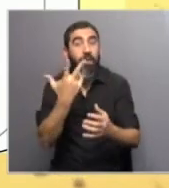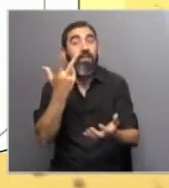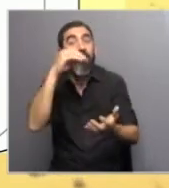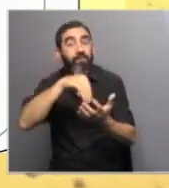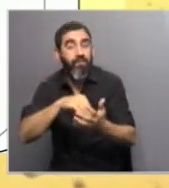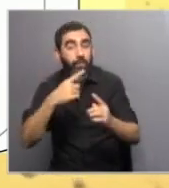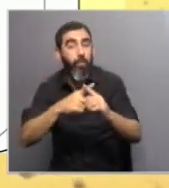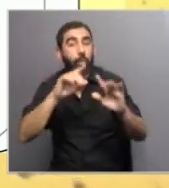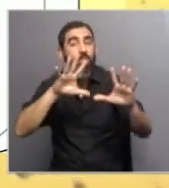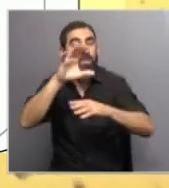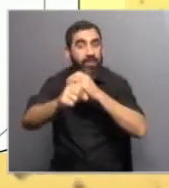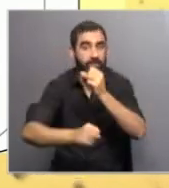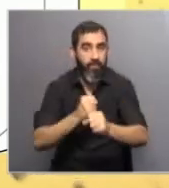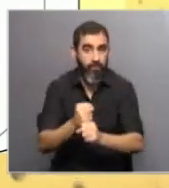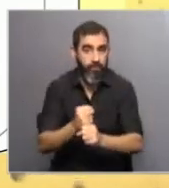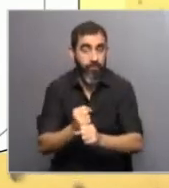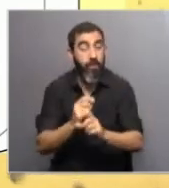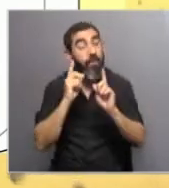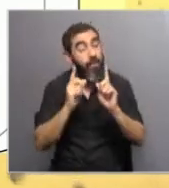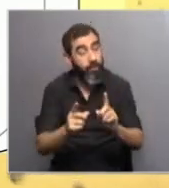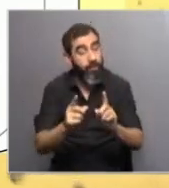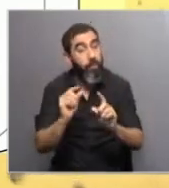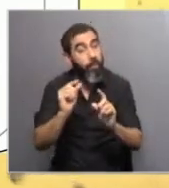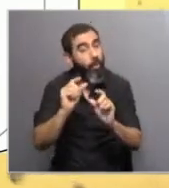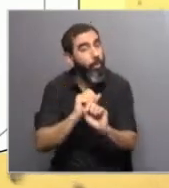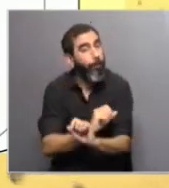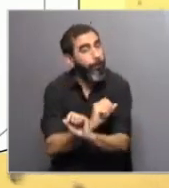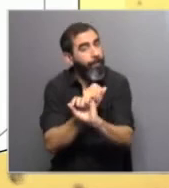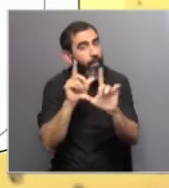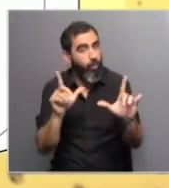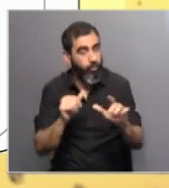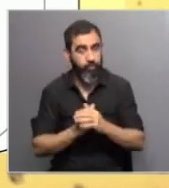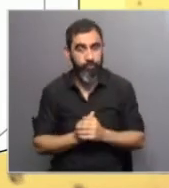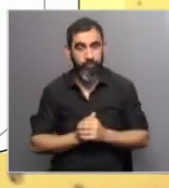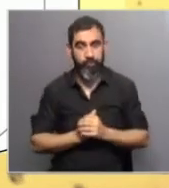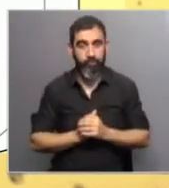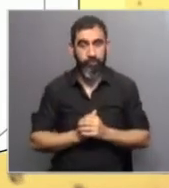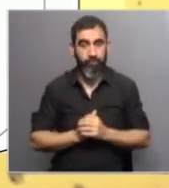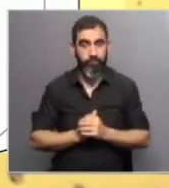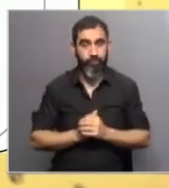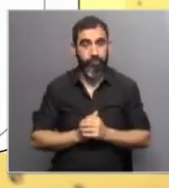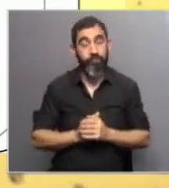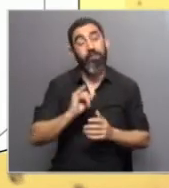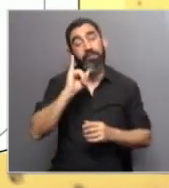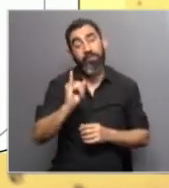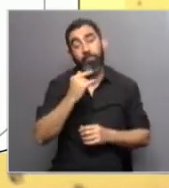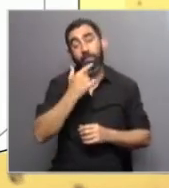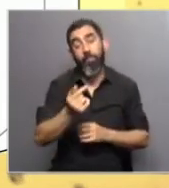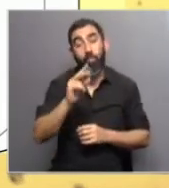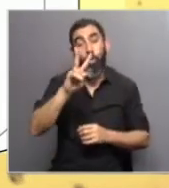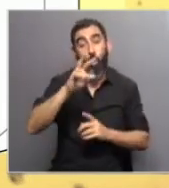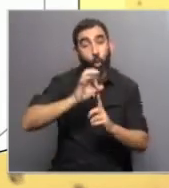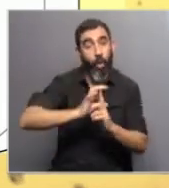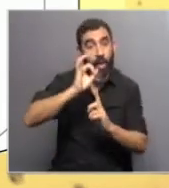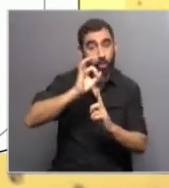10 años. Y además va a ser un poquito más intenso. Si ahora tomamos un nivel de 2